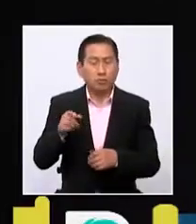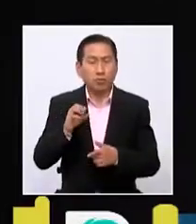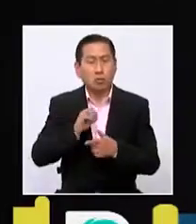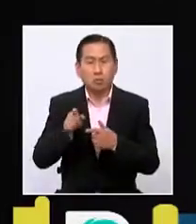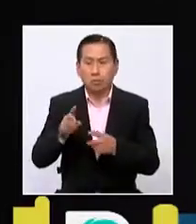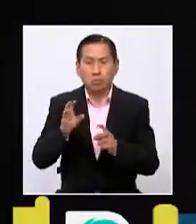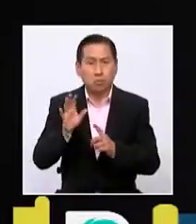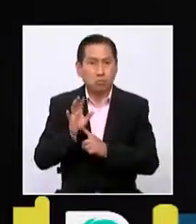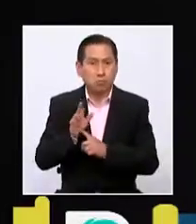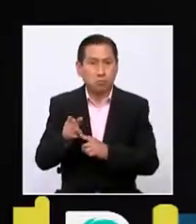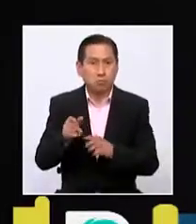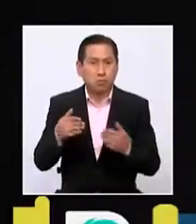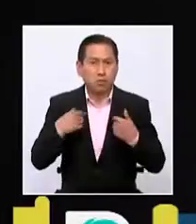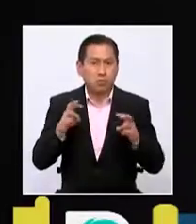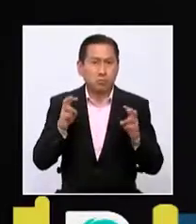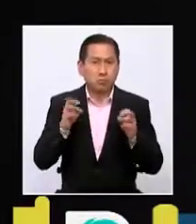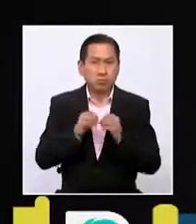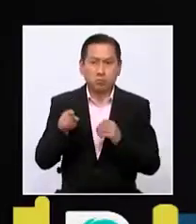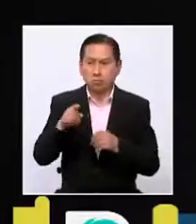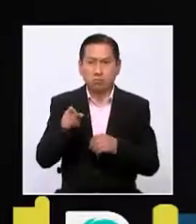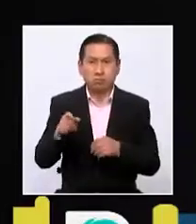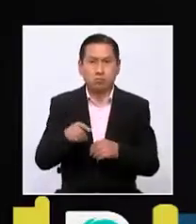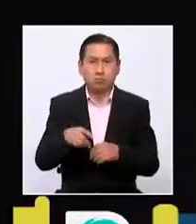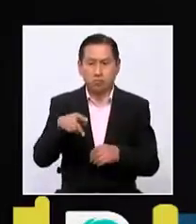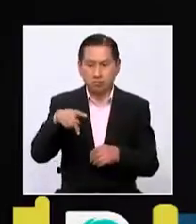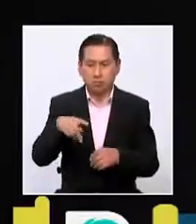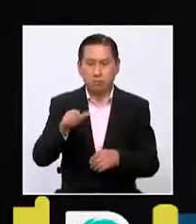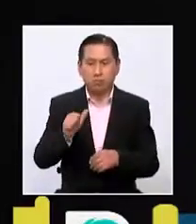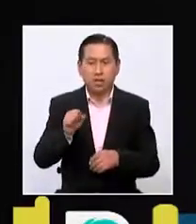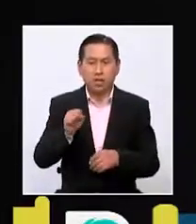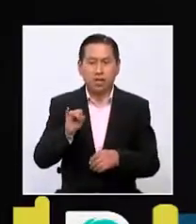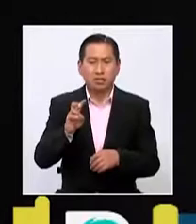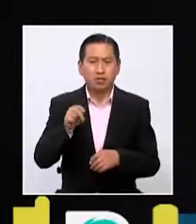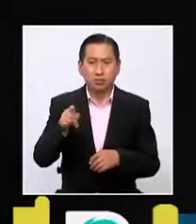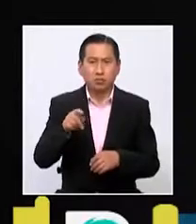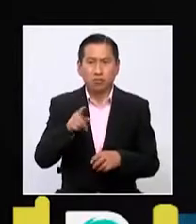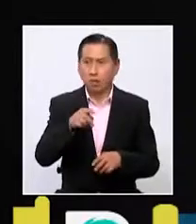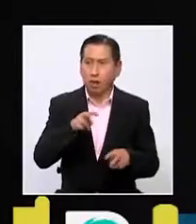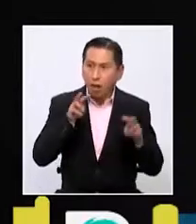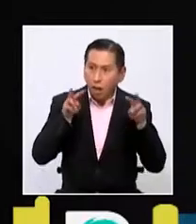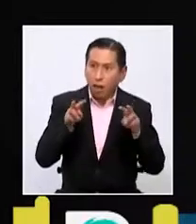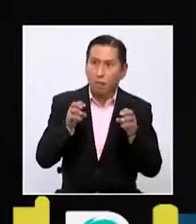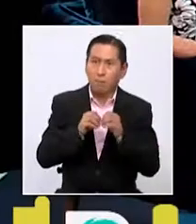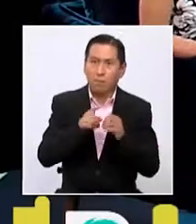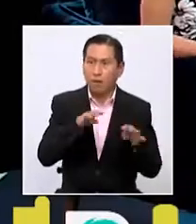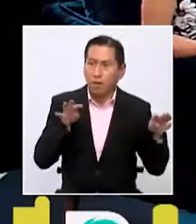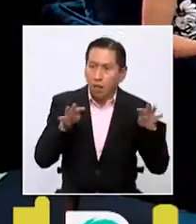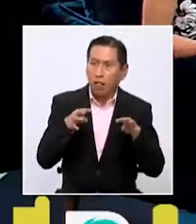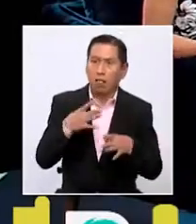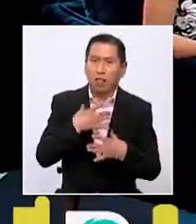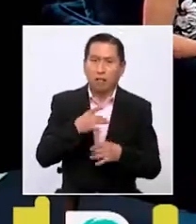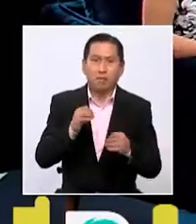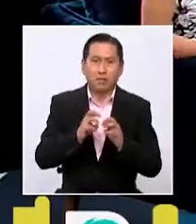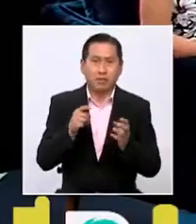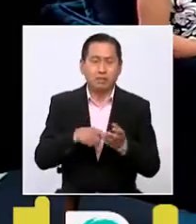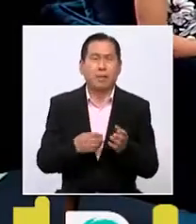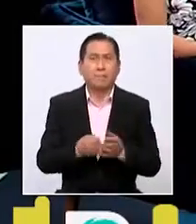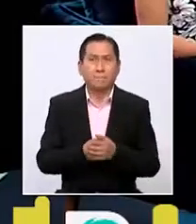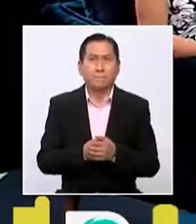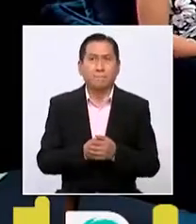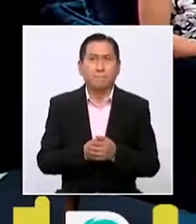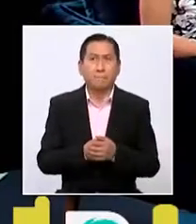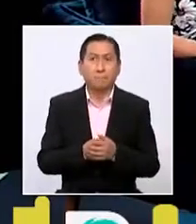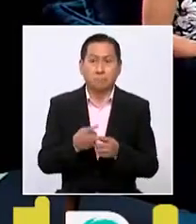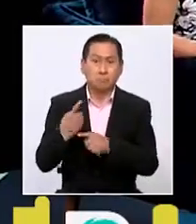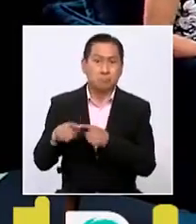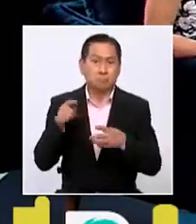la serie. De hecho, tienen como que su eslogan, la pasión te hace fan, porque evidentemente es un elemento que forma parte de nuestras vidas. En medio de